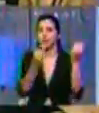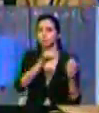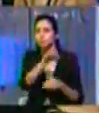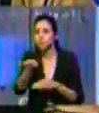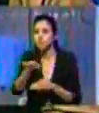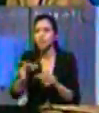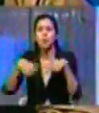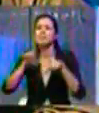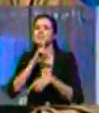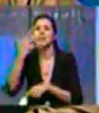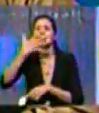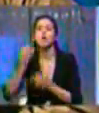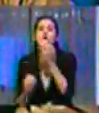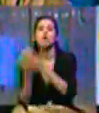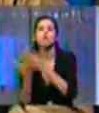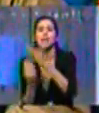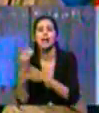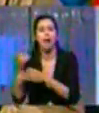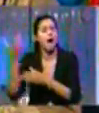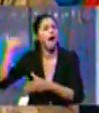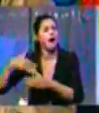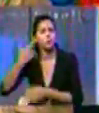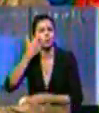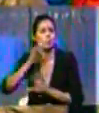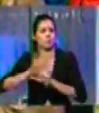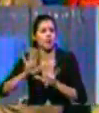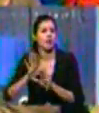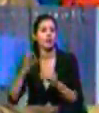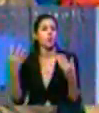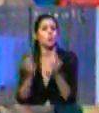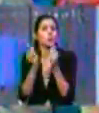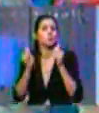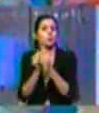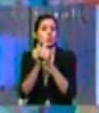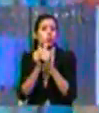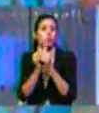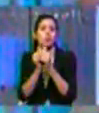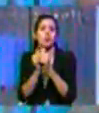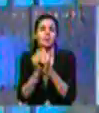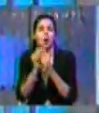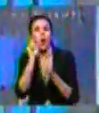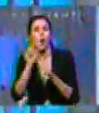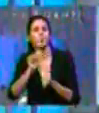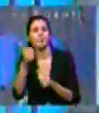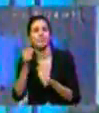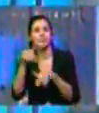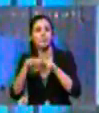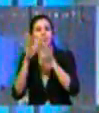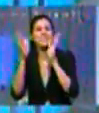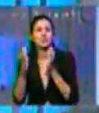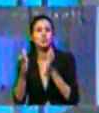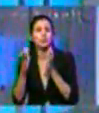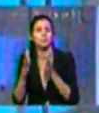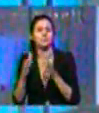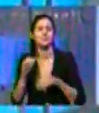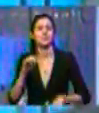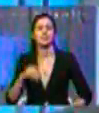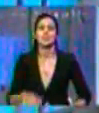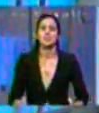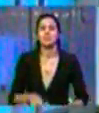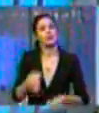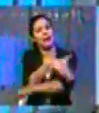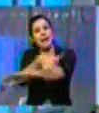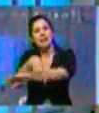bien, porque me la pasaba por ahí con Pedro Calzadilla, alias El Pillo, ahí en Los Rosales, en la Roosevelt, en la